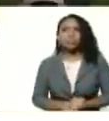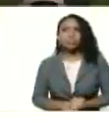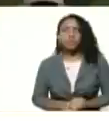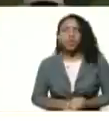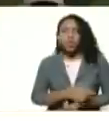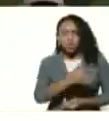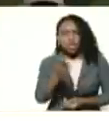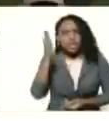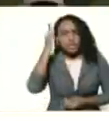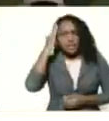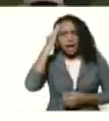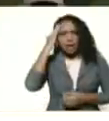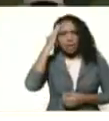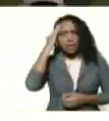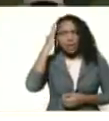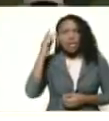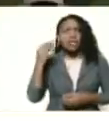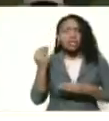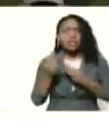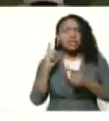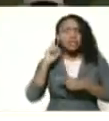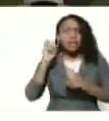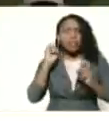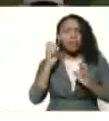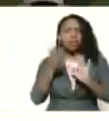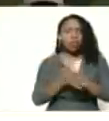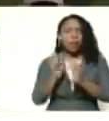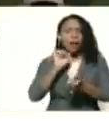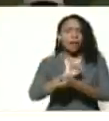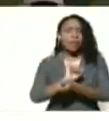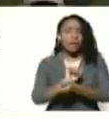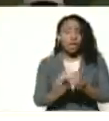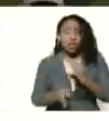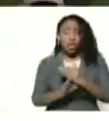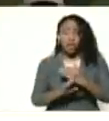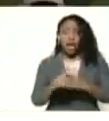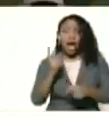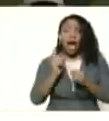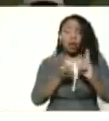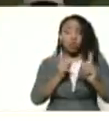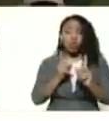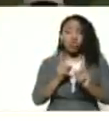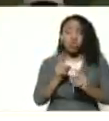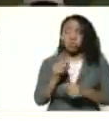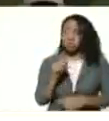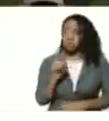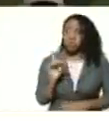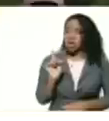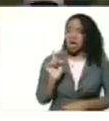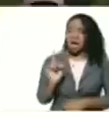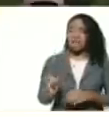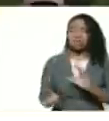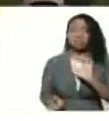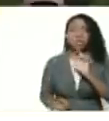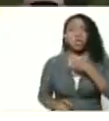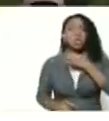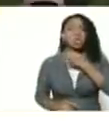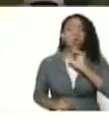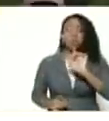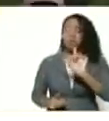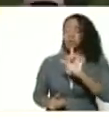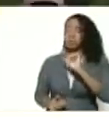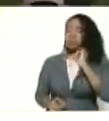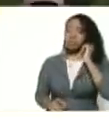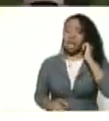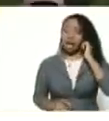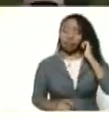Ustedes saben el esclavismo, ¿verdad? Y el desprecio que había, y todavía existe el racismo a los negros. Cuando murió Aristóbulo salieron un grupo